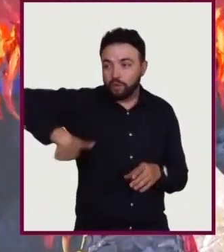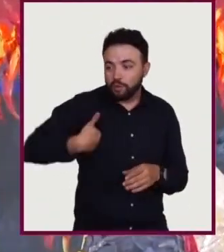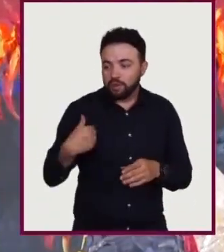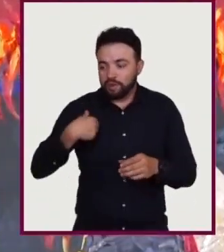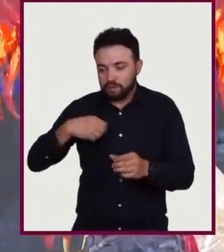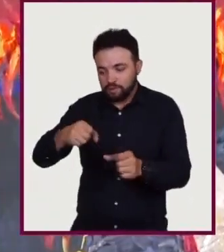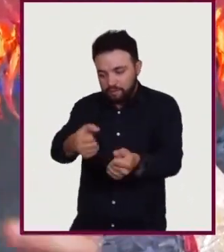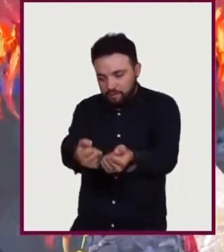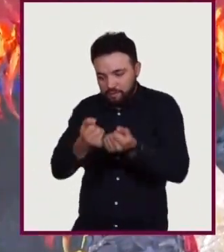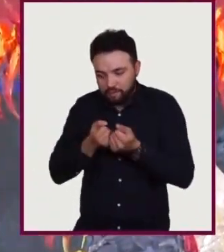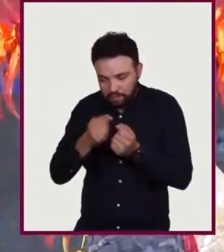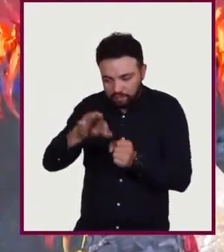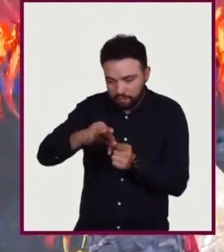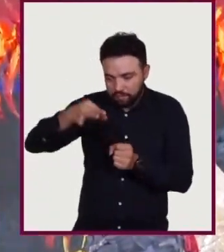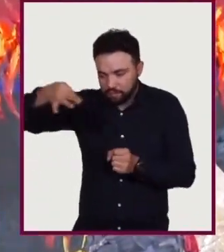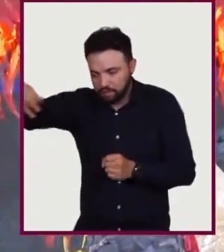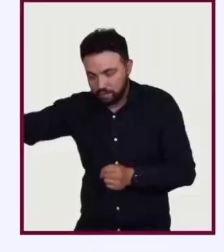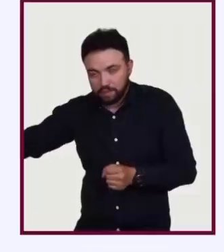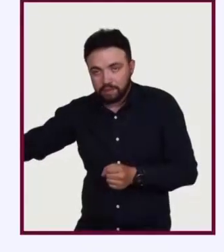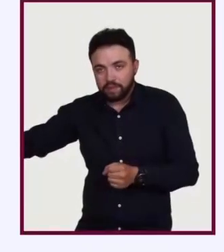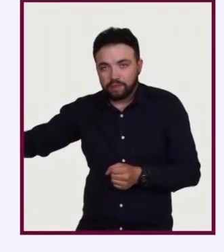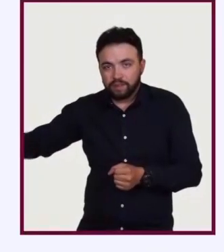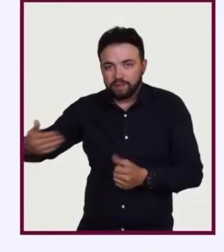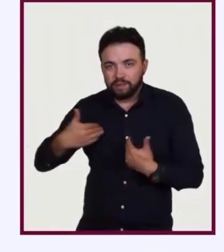te decía ahorita, como mezclarlos.